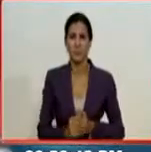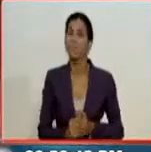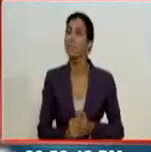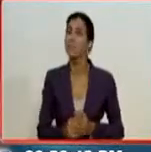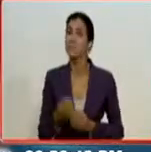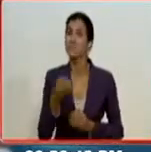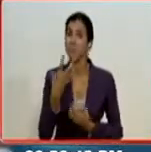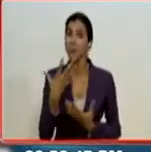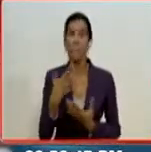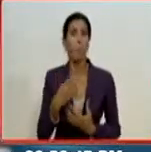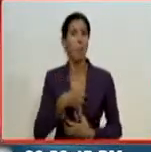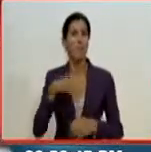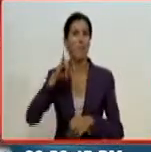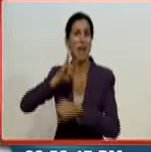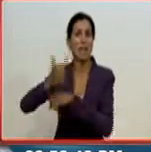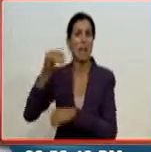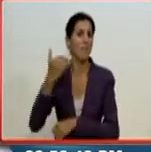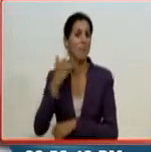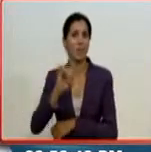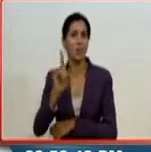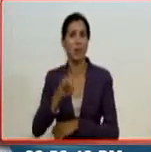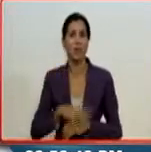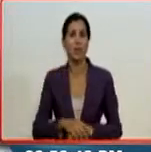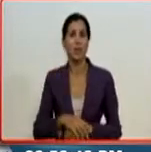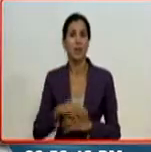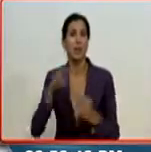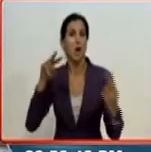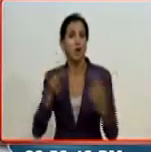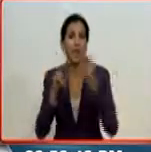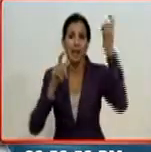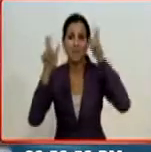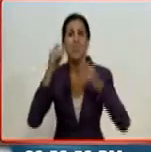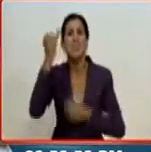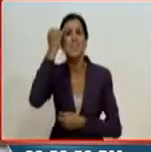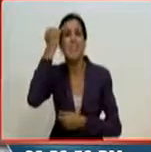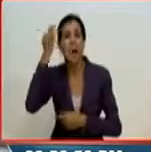Imperdible la posibilidad de reencontrar a Chávez desde las ideas y en colectivo.